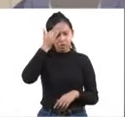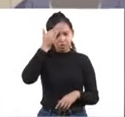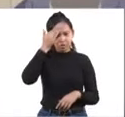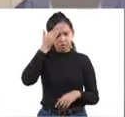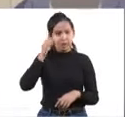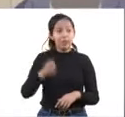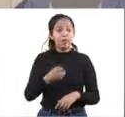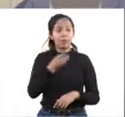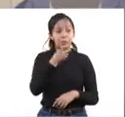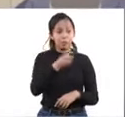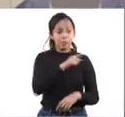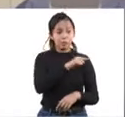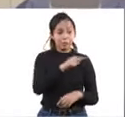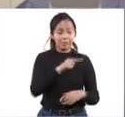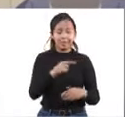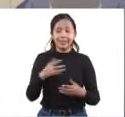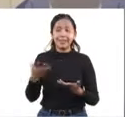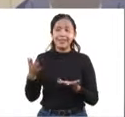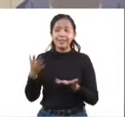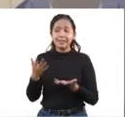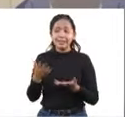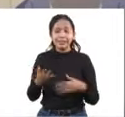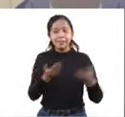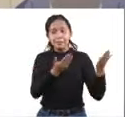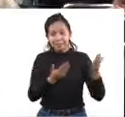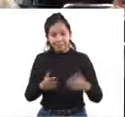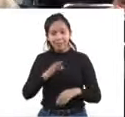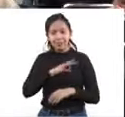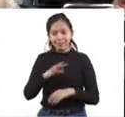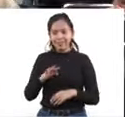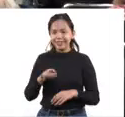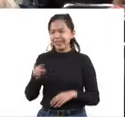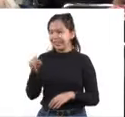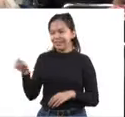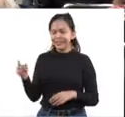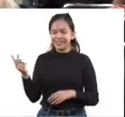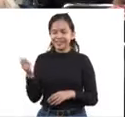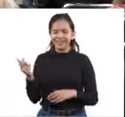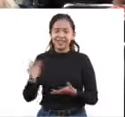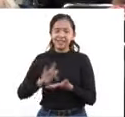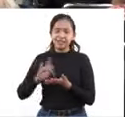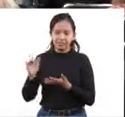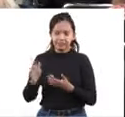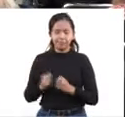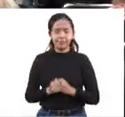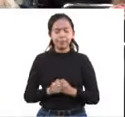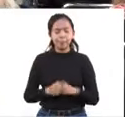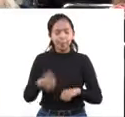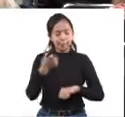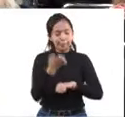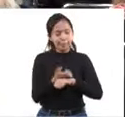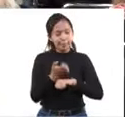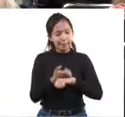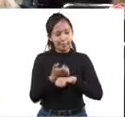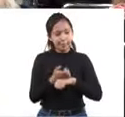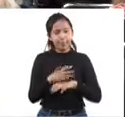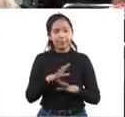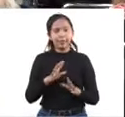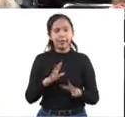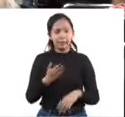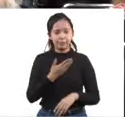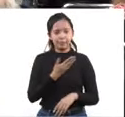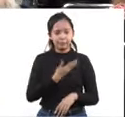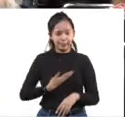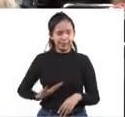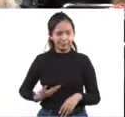ustedes están aquí y nosotros los recibimos con los brazos abiertos. Estados Unidos, lo dijo el presidente de la